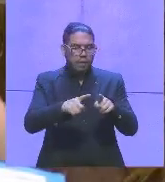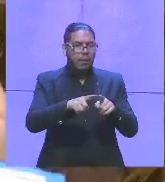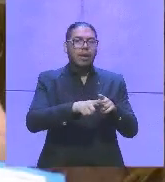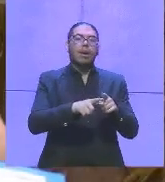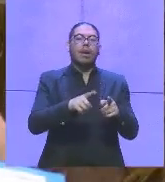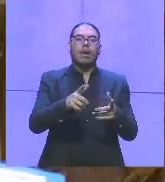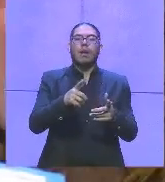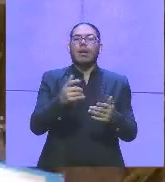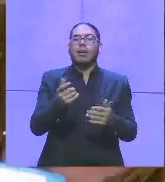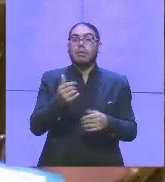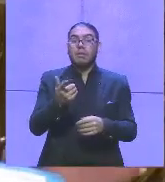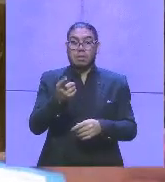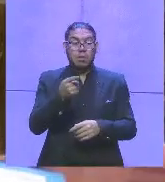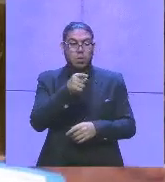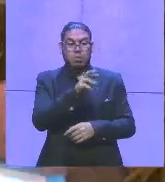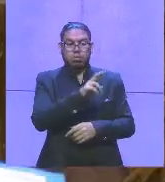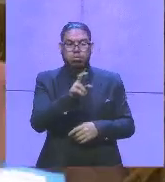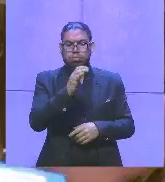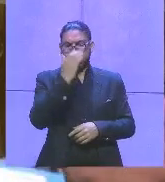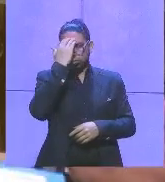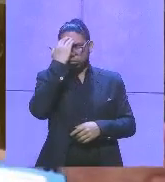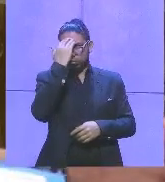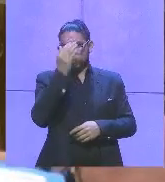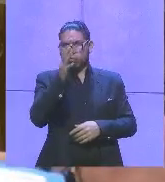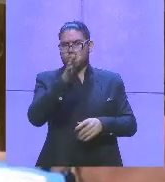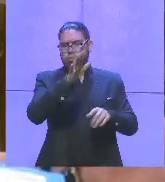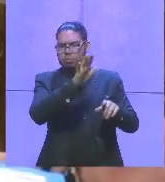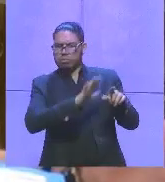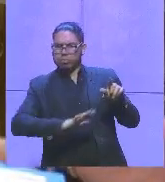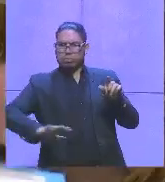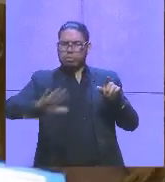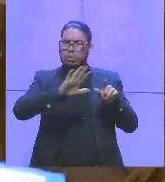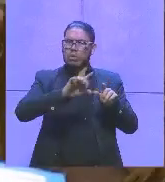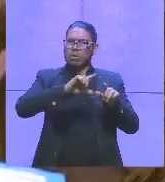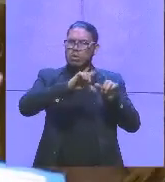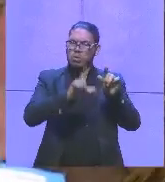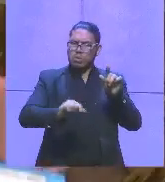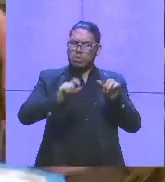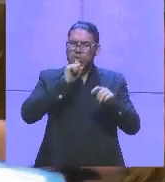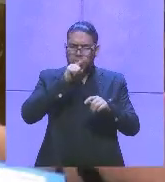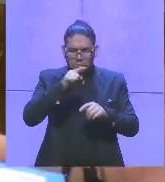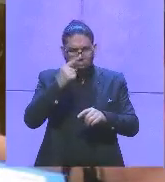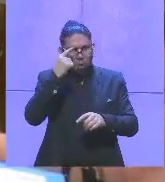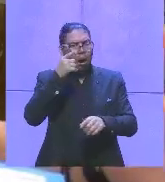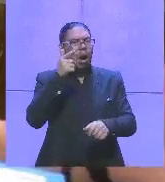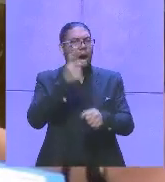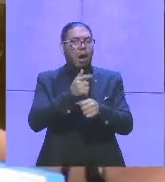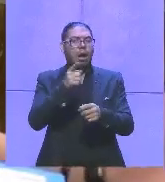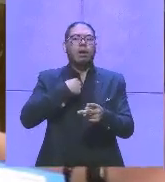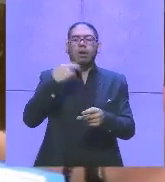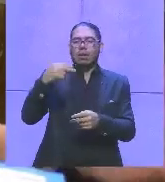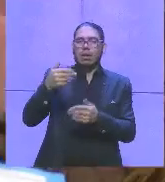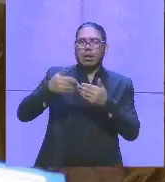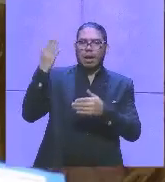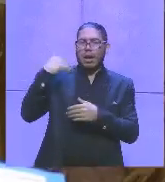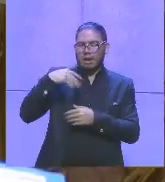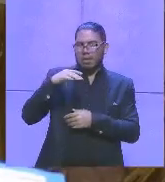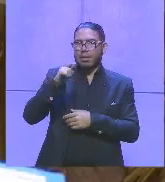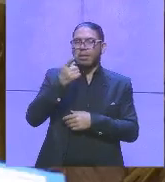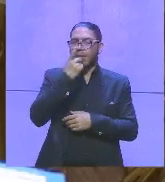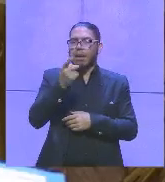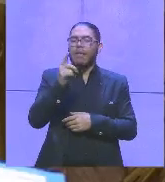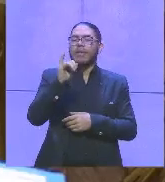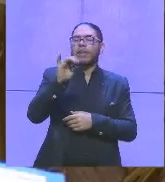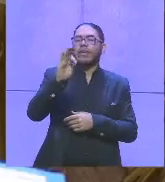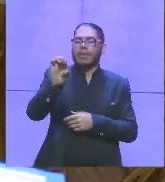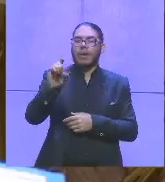además es reconocido y aceptado absolutamente en todos lados, e incluso se le dice mi INE o en su momento mi IFE, pues parece que es